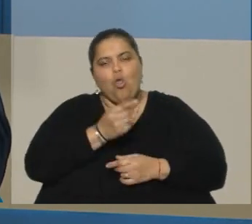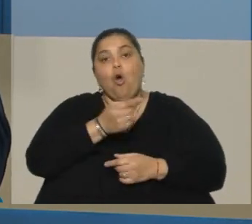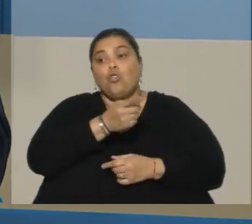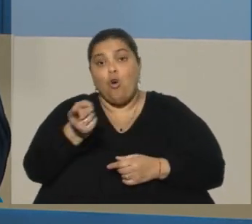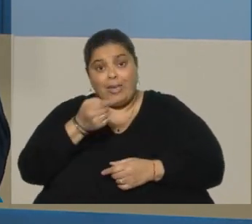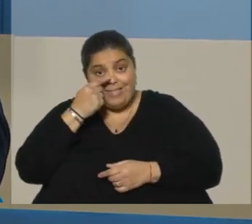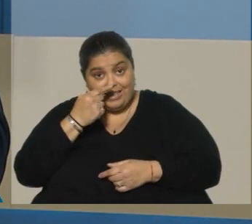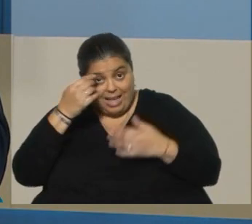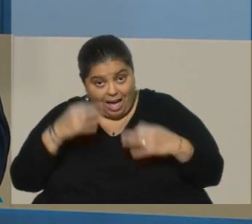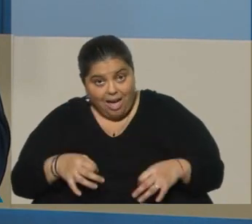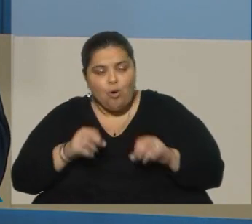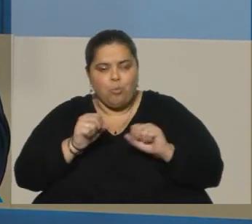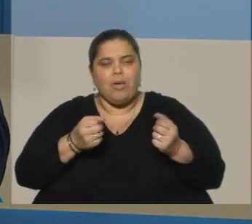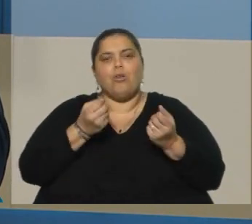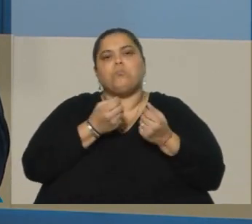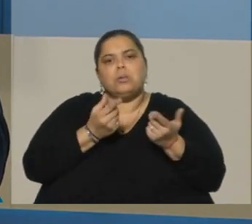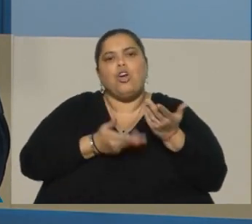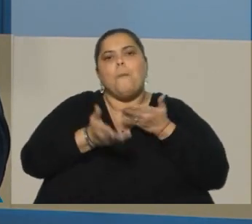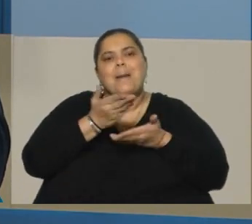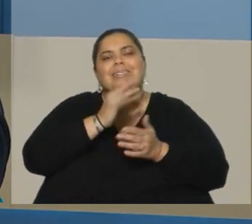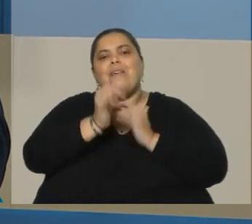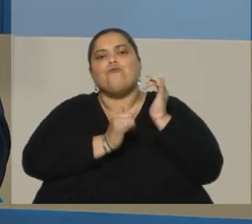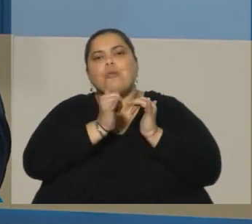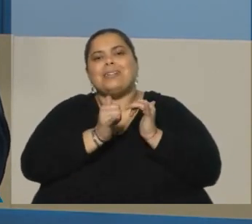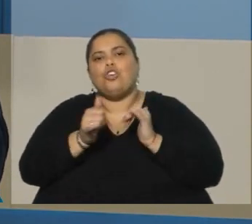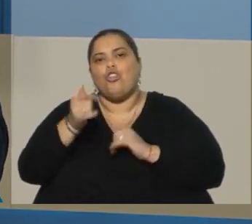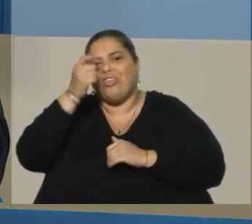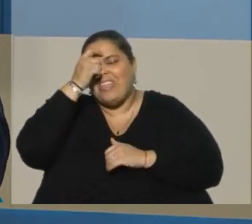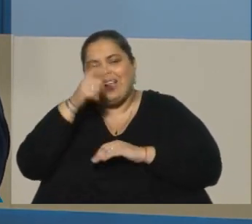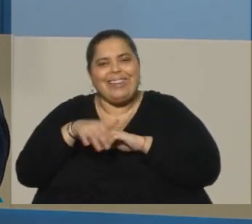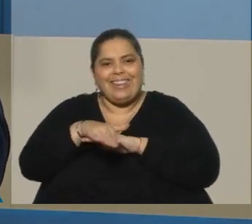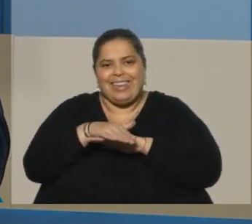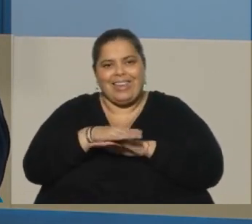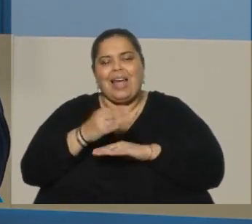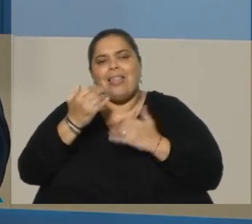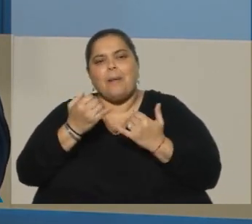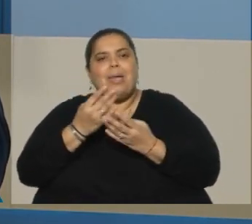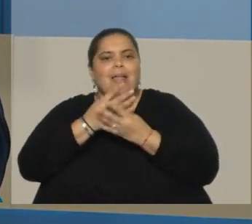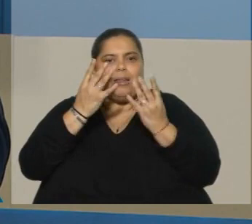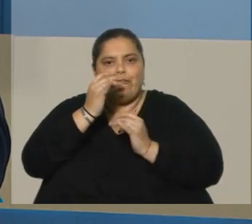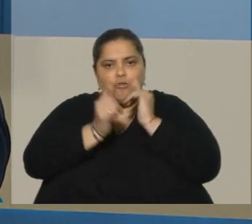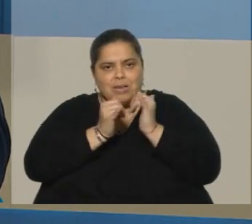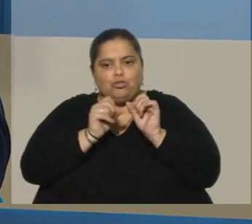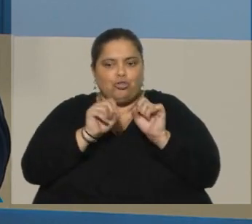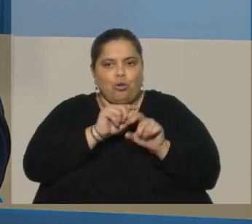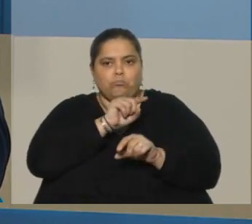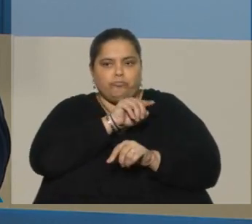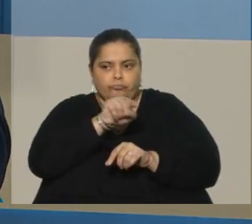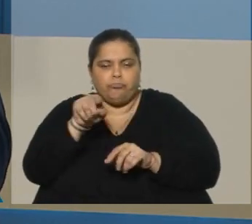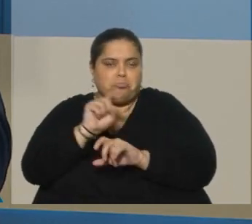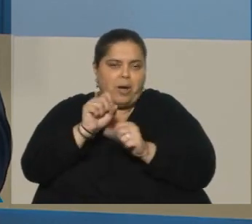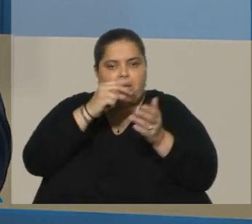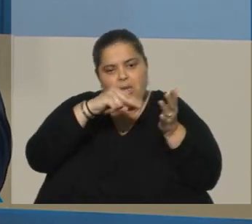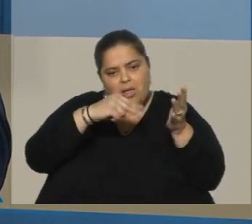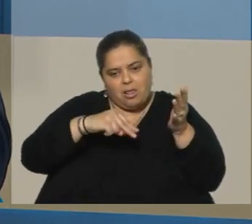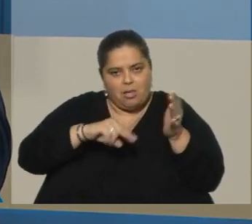interesadas la información técnica básica, industrial, alguna información genérica de los yacimientos, alguna información genérica de